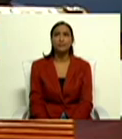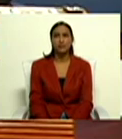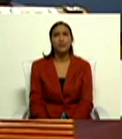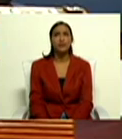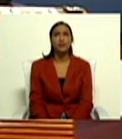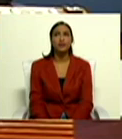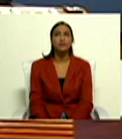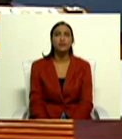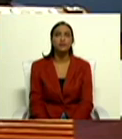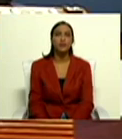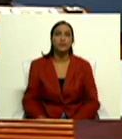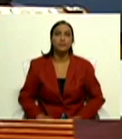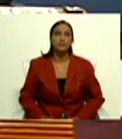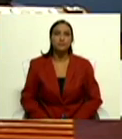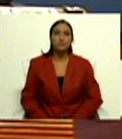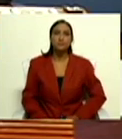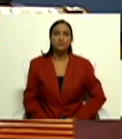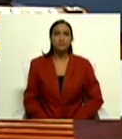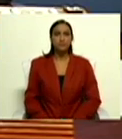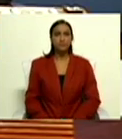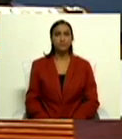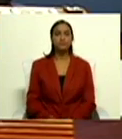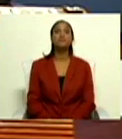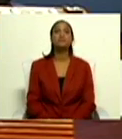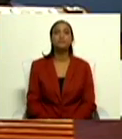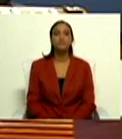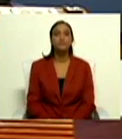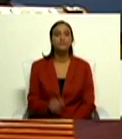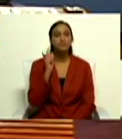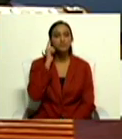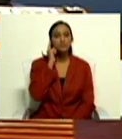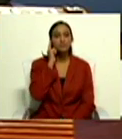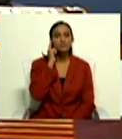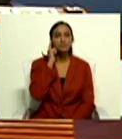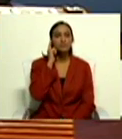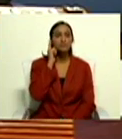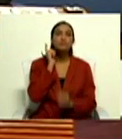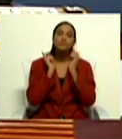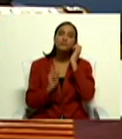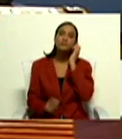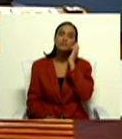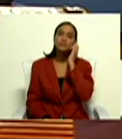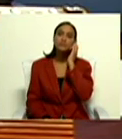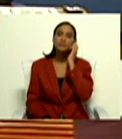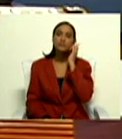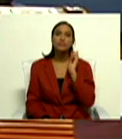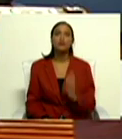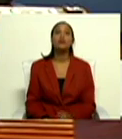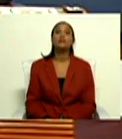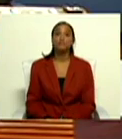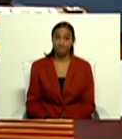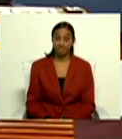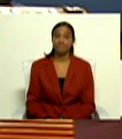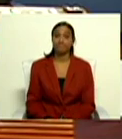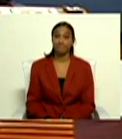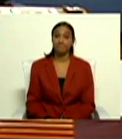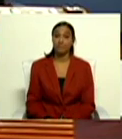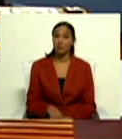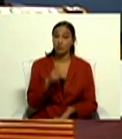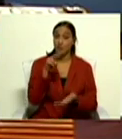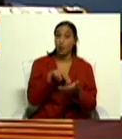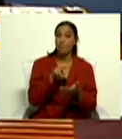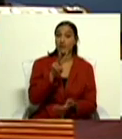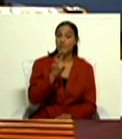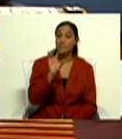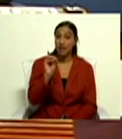de incursión mercenaria, conocido como Operación Gedeón en el 2020, pero brutalmente a partir de mayo